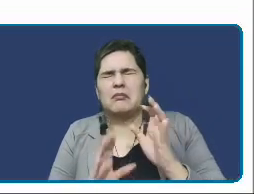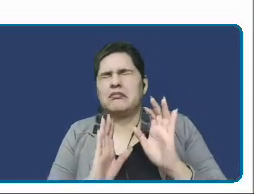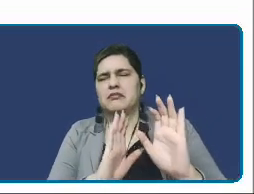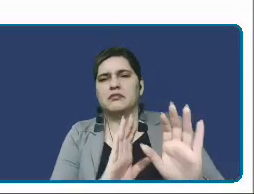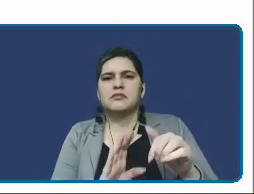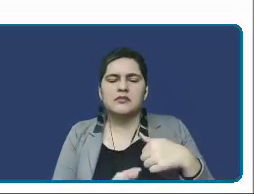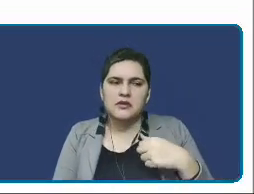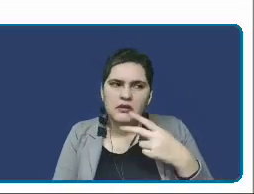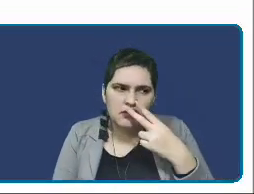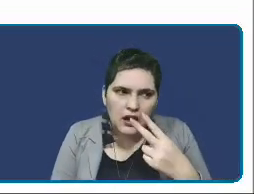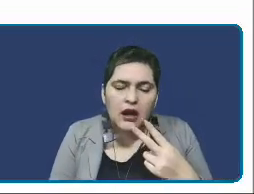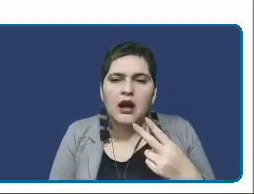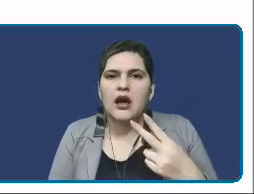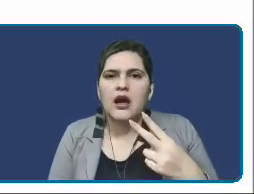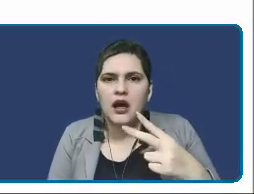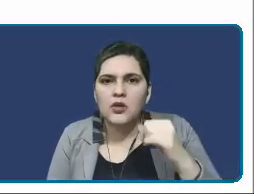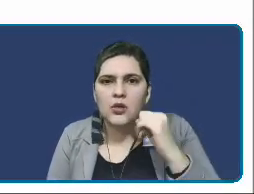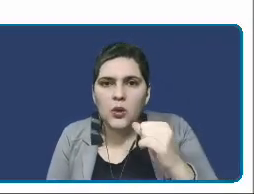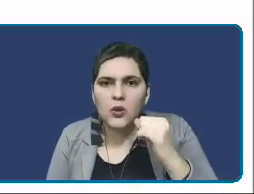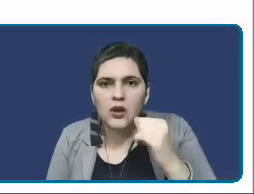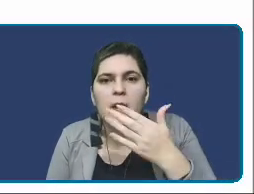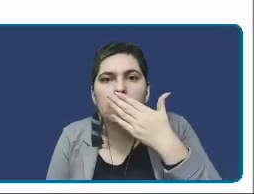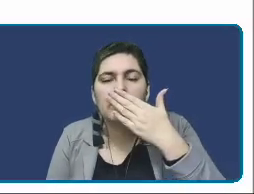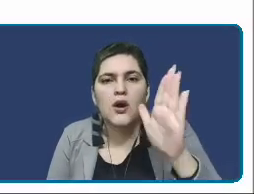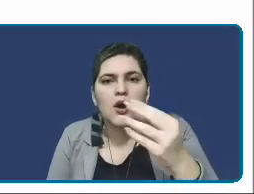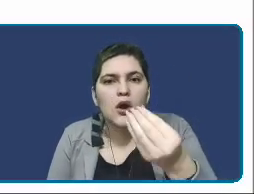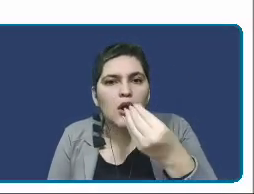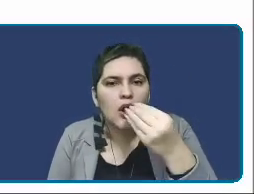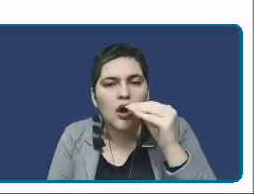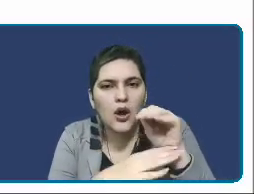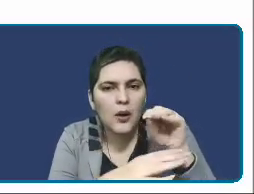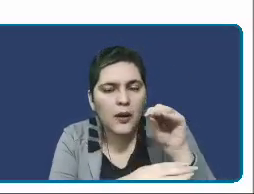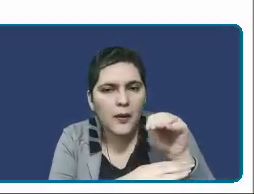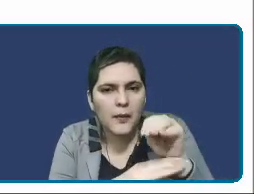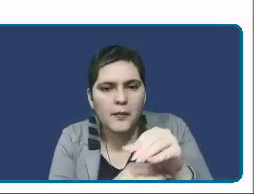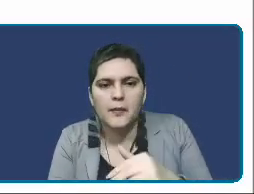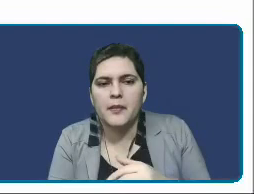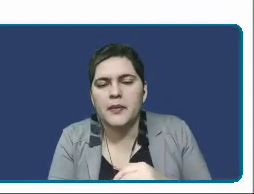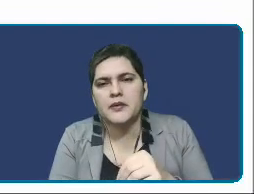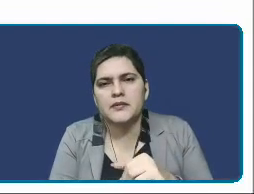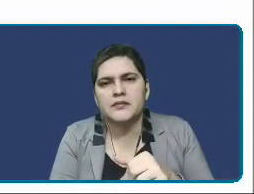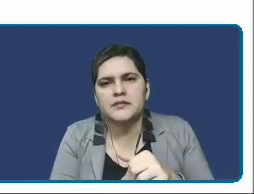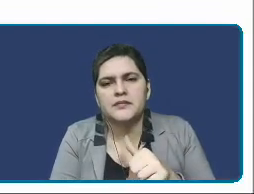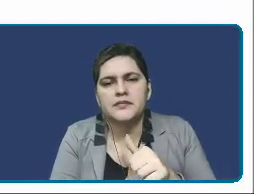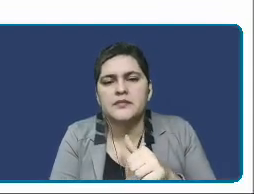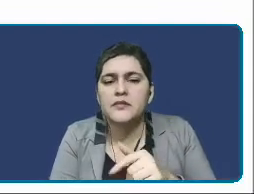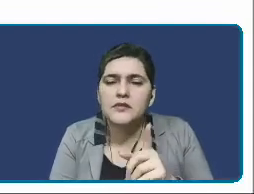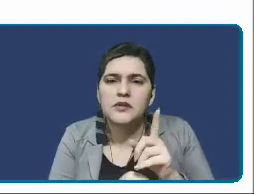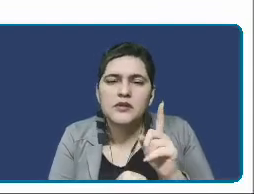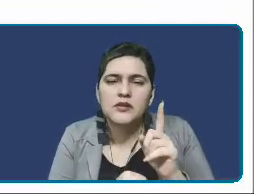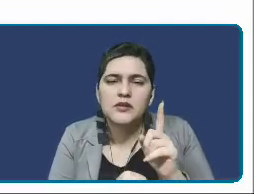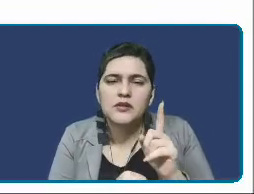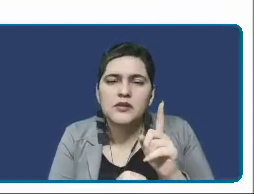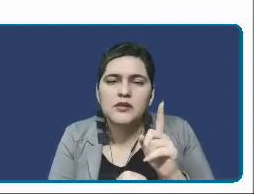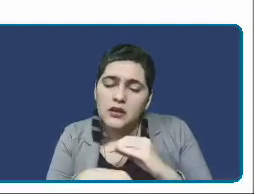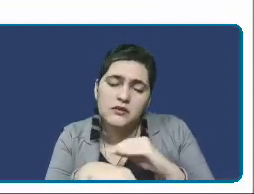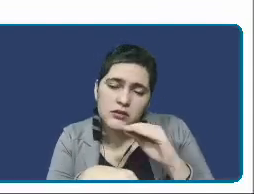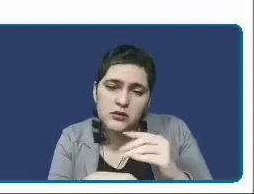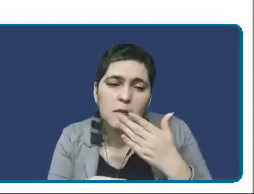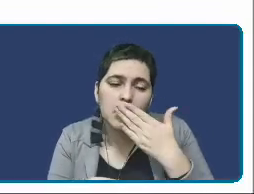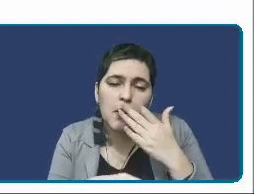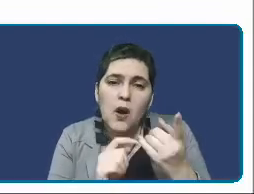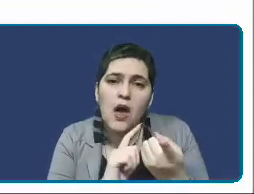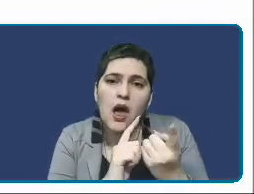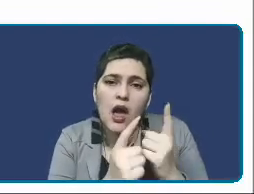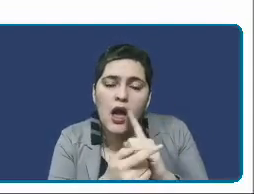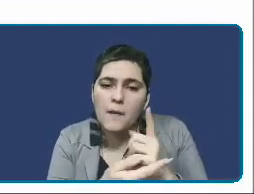la alimentación. Entonces, cuando uno recomienda los cambios va mejorando, uno